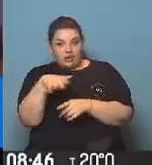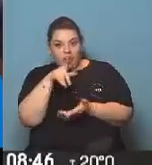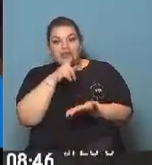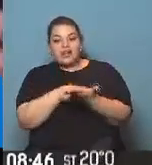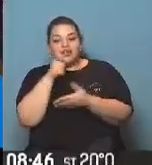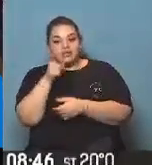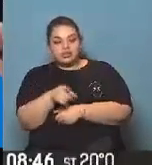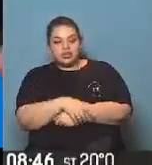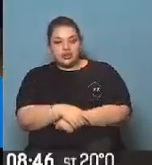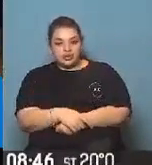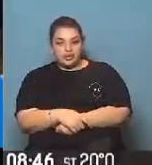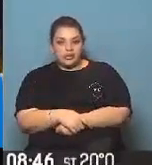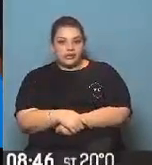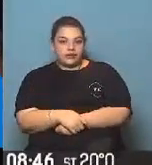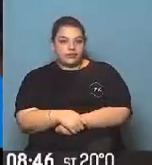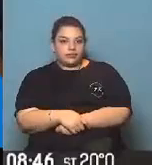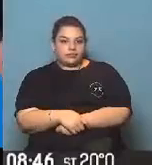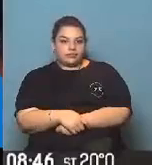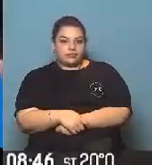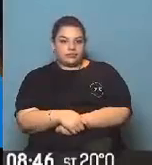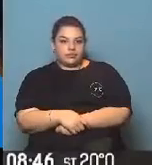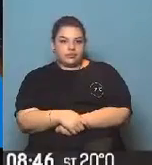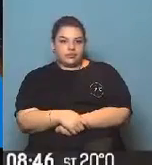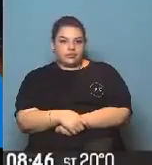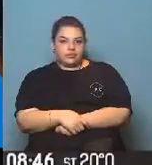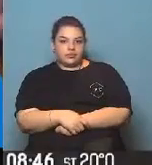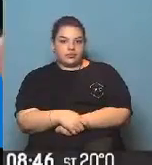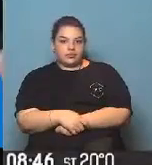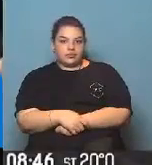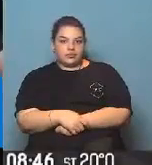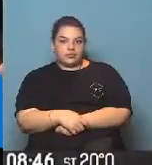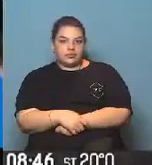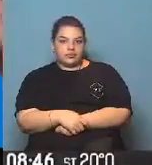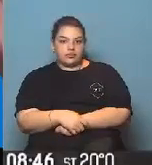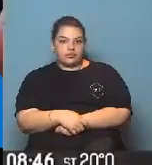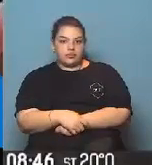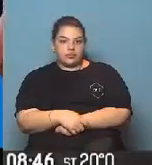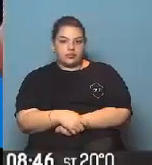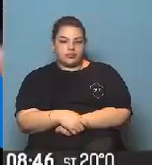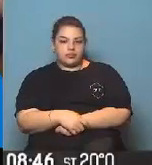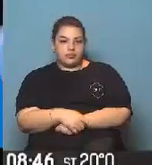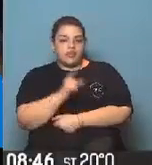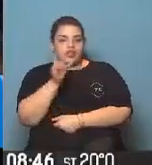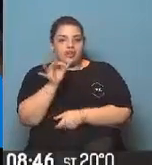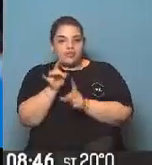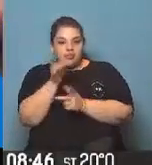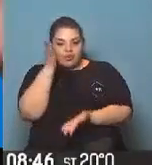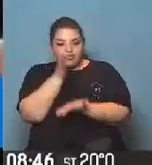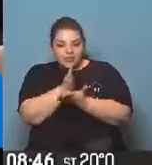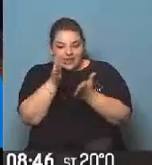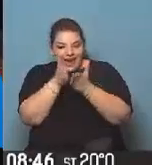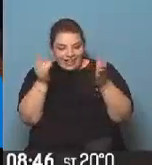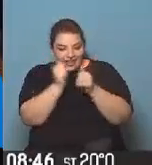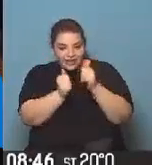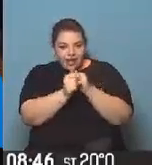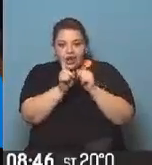decisión de esos episodios, es decir, que no habían tenido esa parte de la historia, el medio de la historia, no el comienzo y el final, sino el